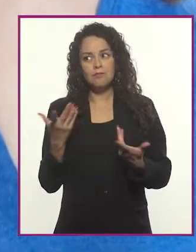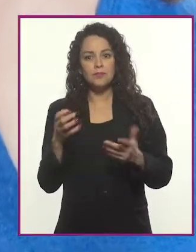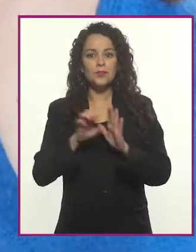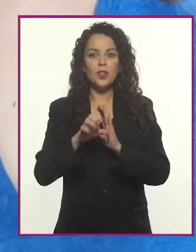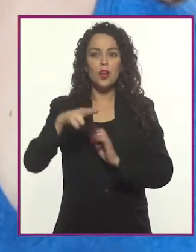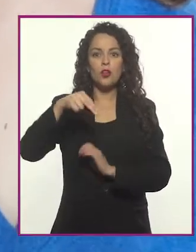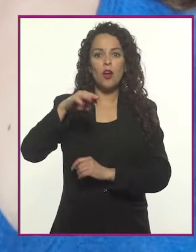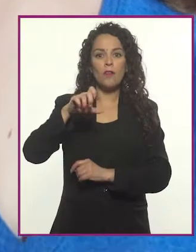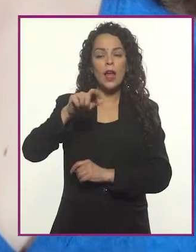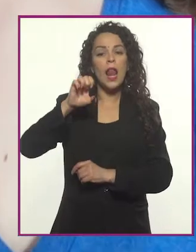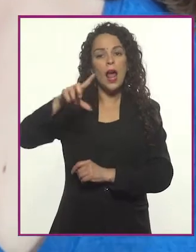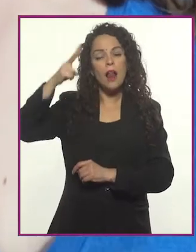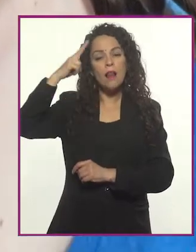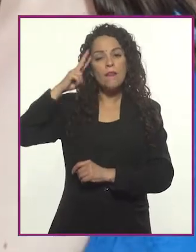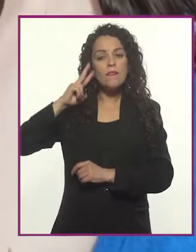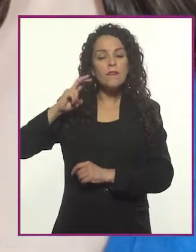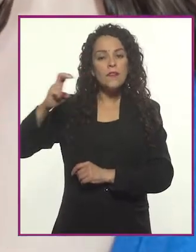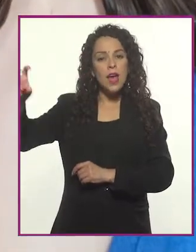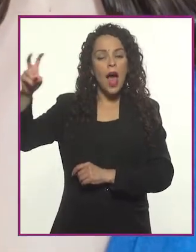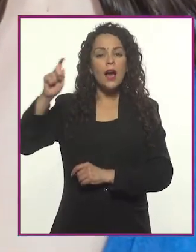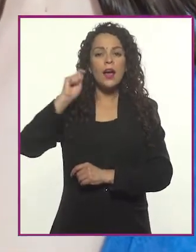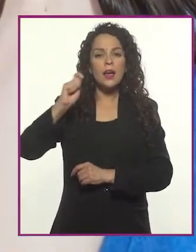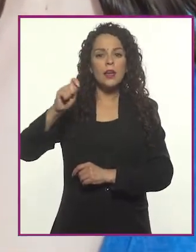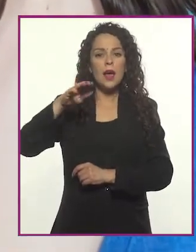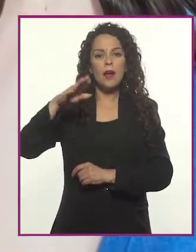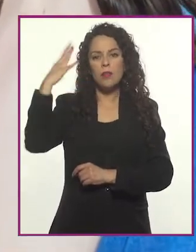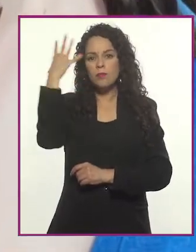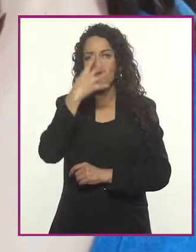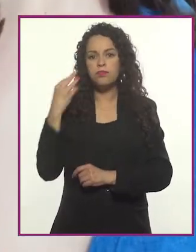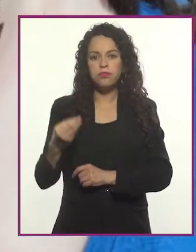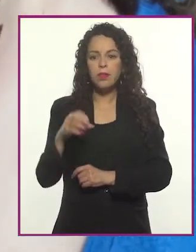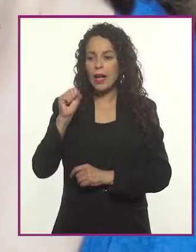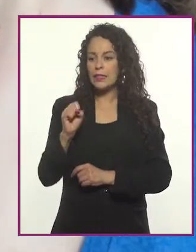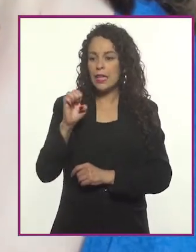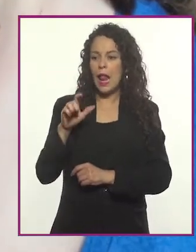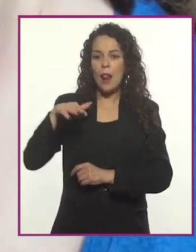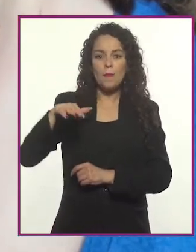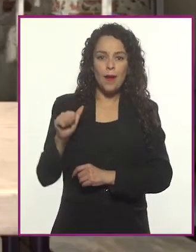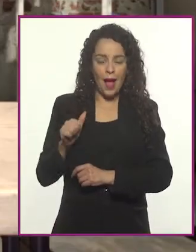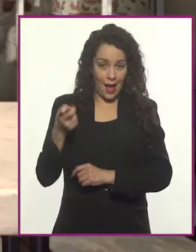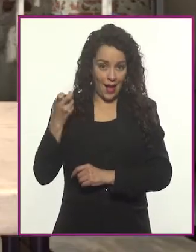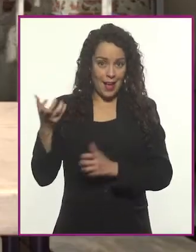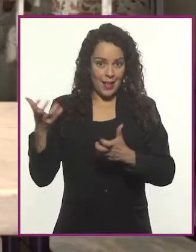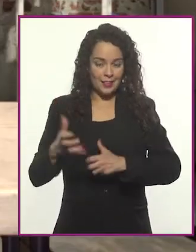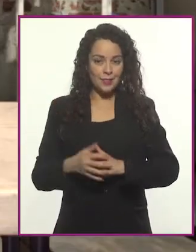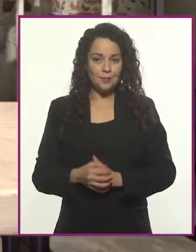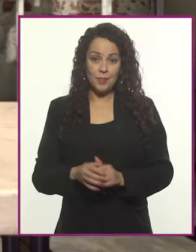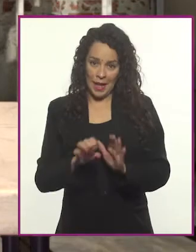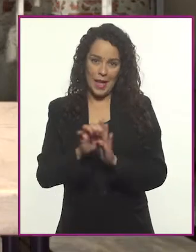Como en la novela El viaje maravilloso de Nils Holgersson, de Selma Lagerlöf.